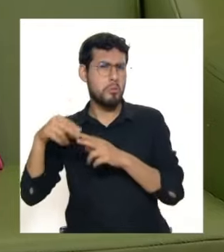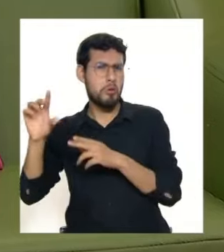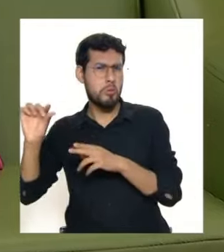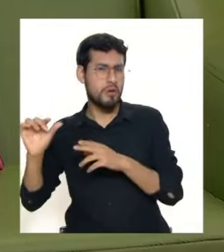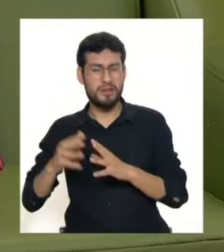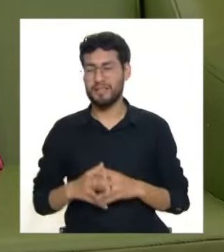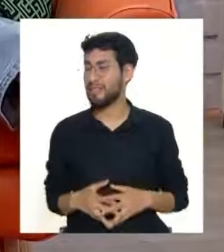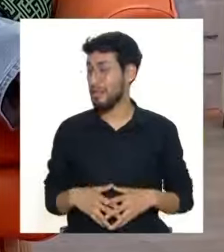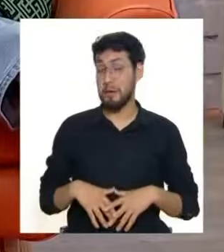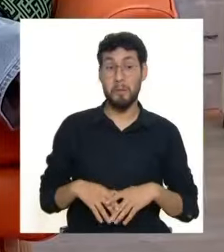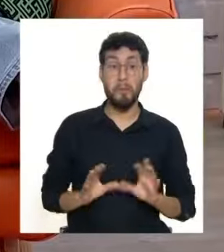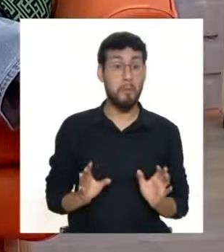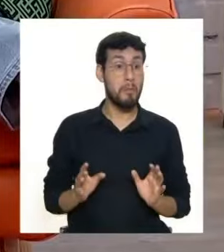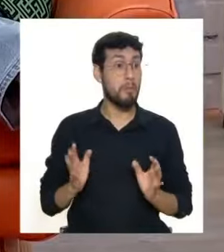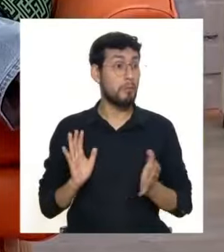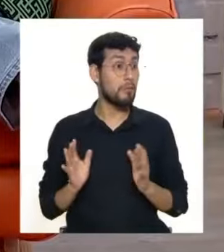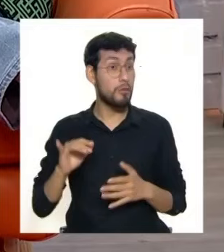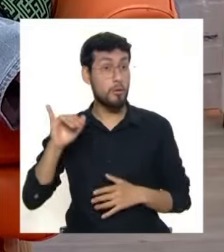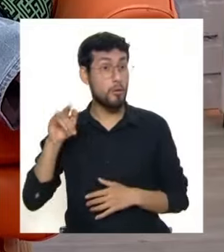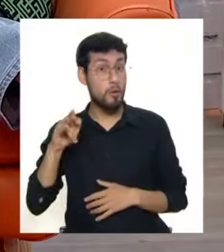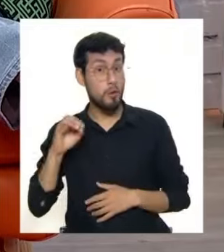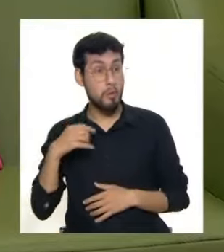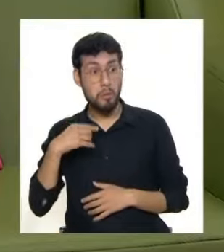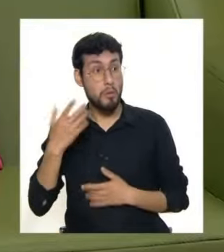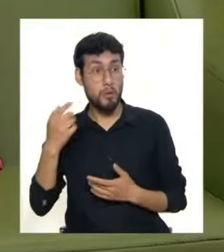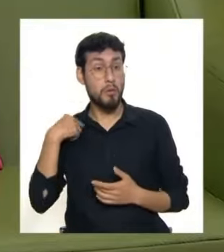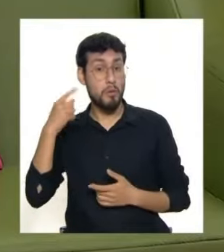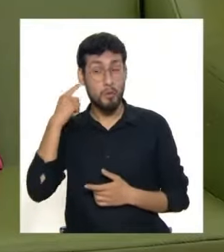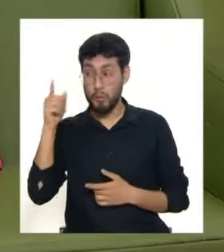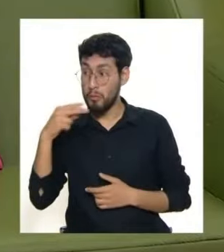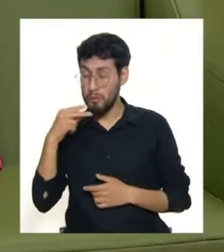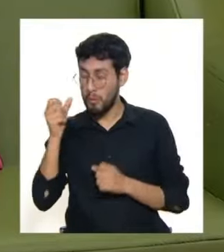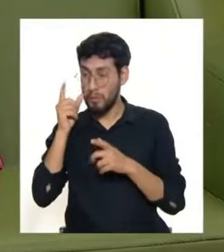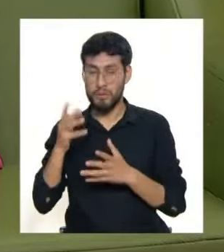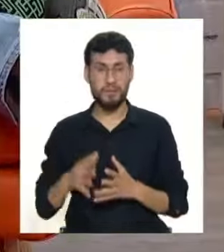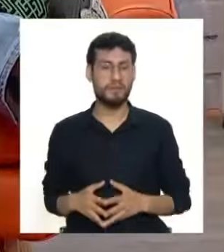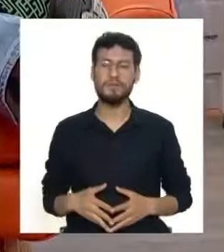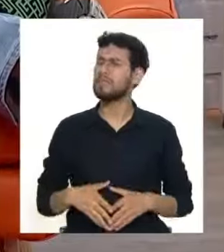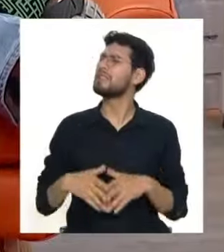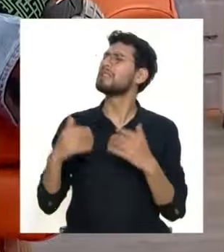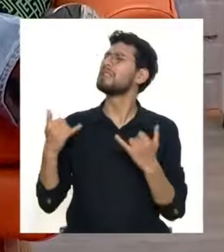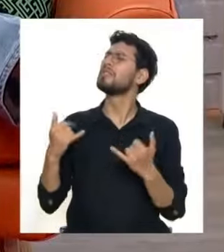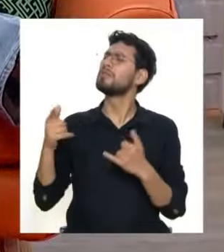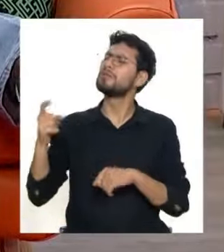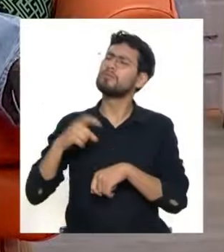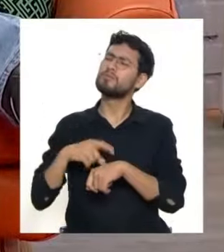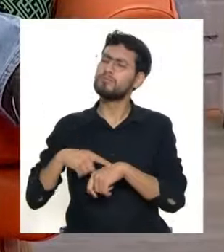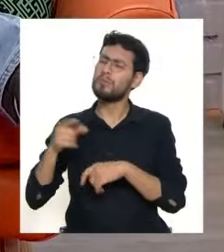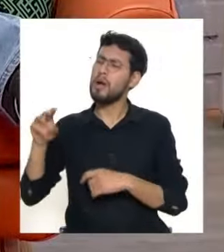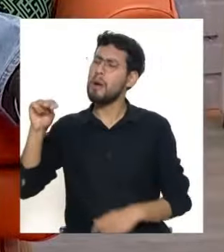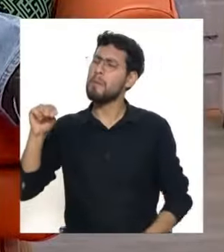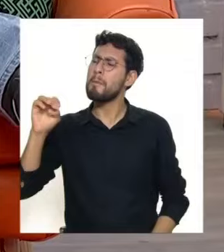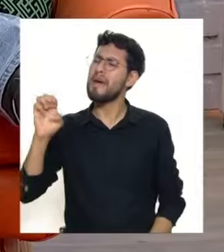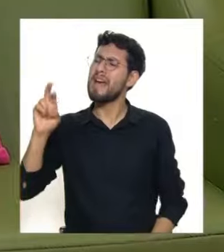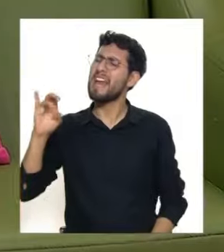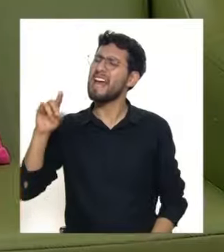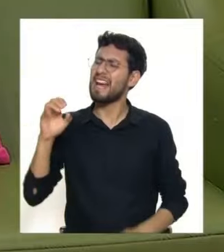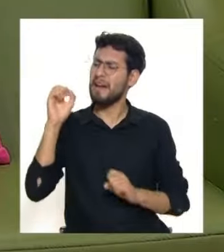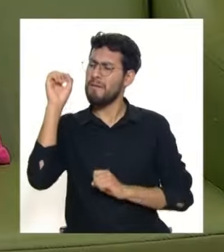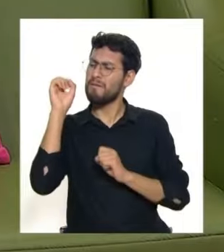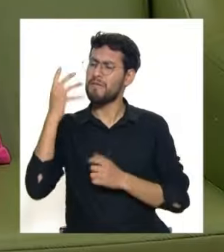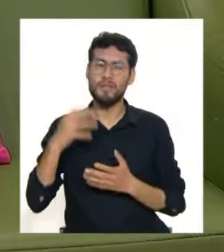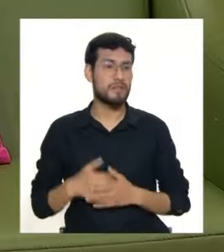así. Yo ni idea que la cantó Julio. Claro, yo lo escuché de tu voz. Y ahora, ¿en qué momento tú decides por el merengue?